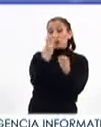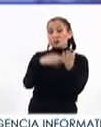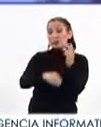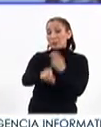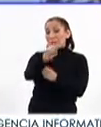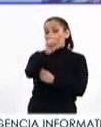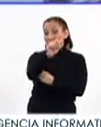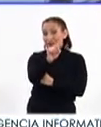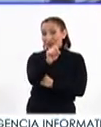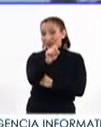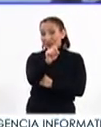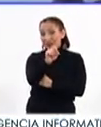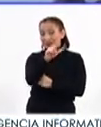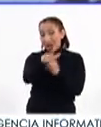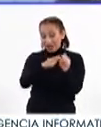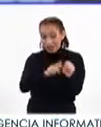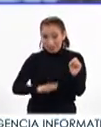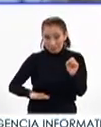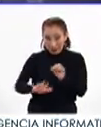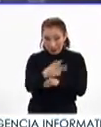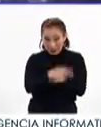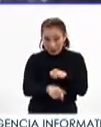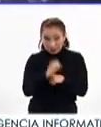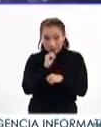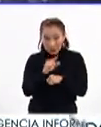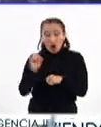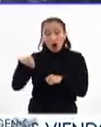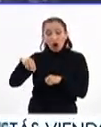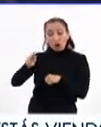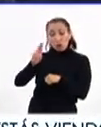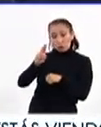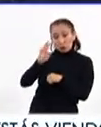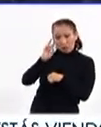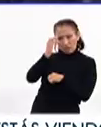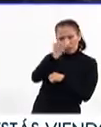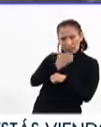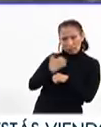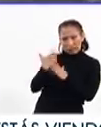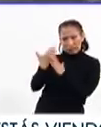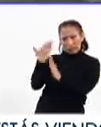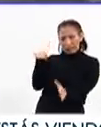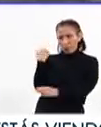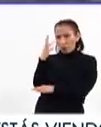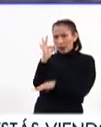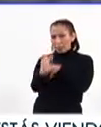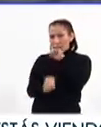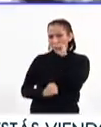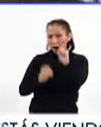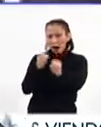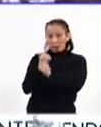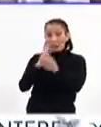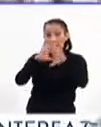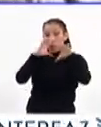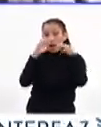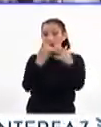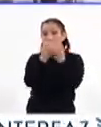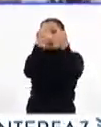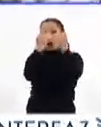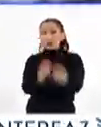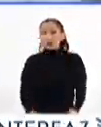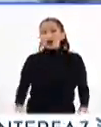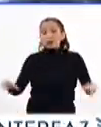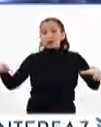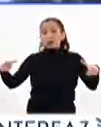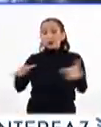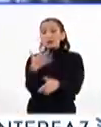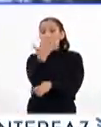2020. Y no solo los animales corren peligro. La ONU registró que en las pasadas 4 décadas, el planeta ha perdido cerca